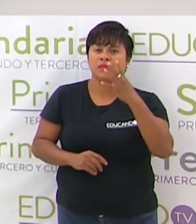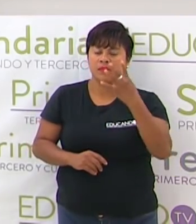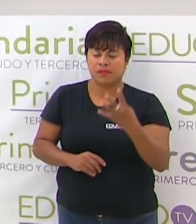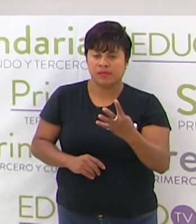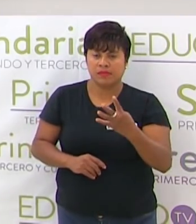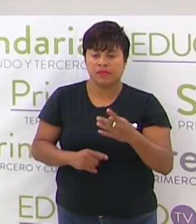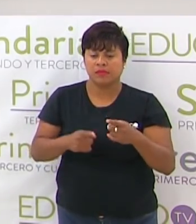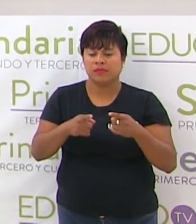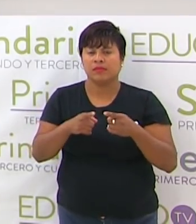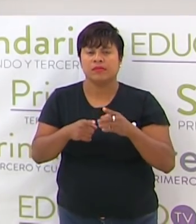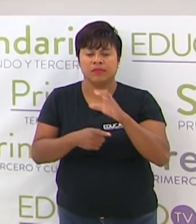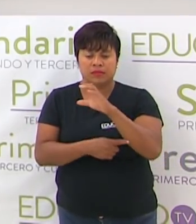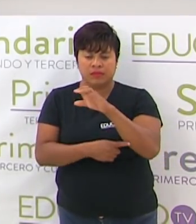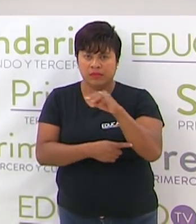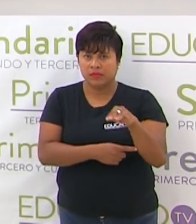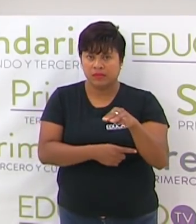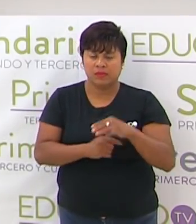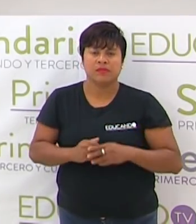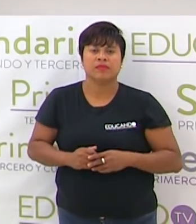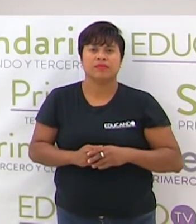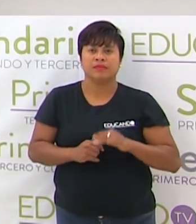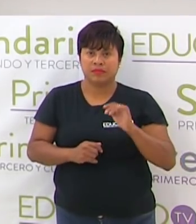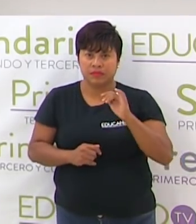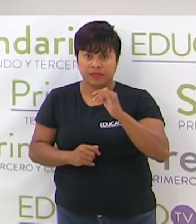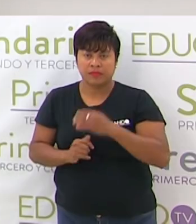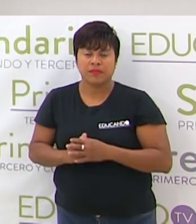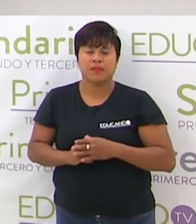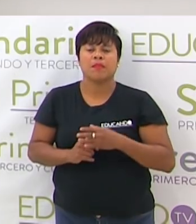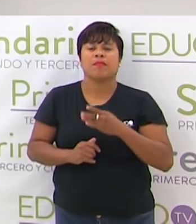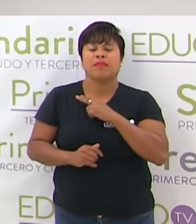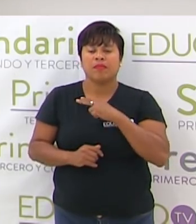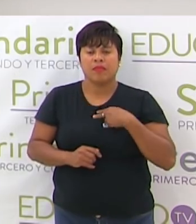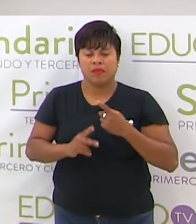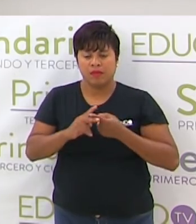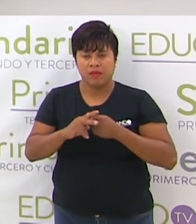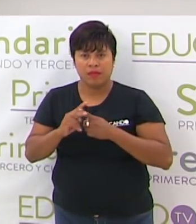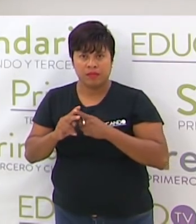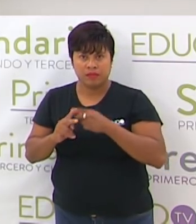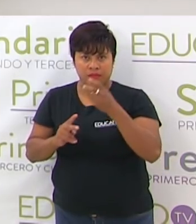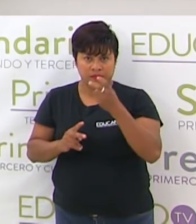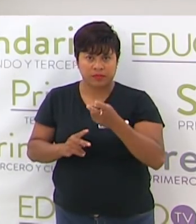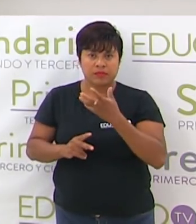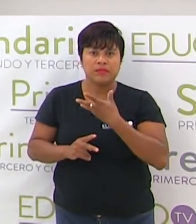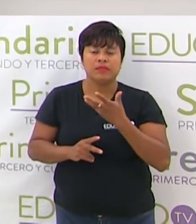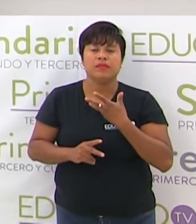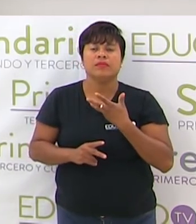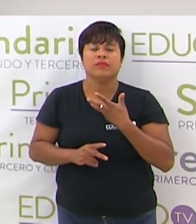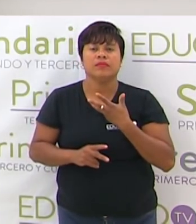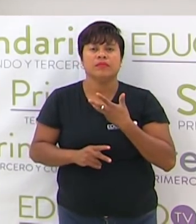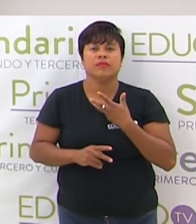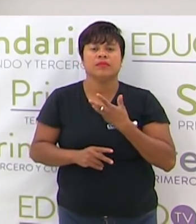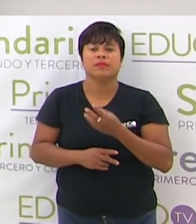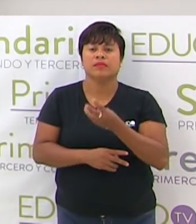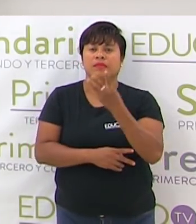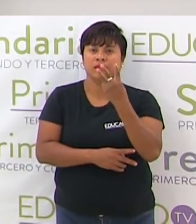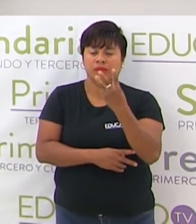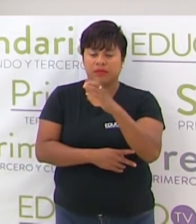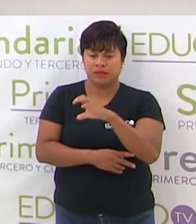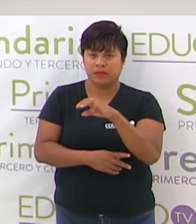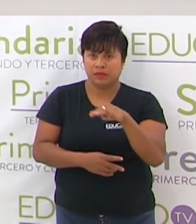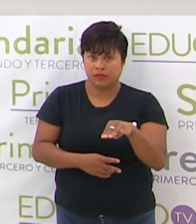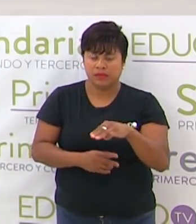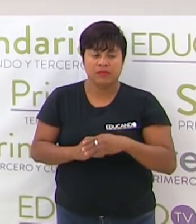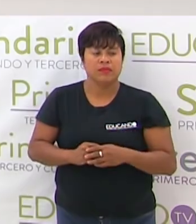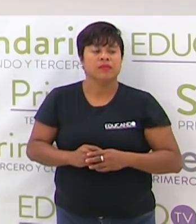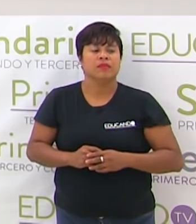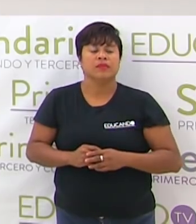4 centímetros, ¿sí? Vamos a contar de aquí a acá, tiene 3